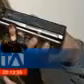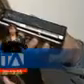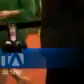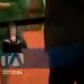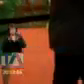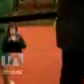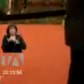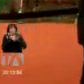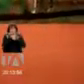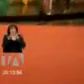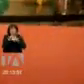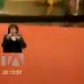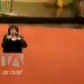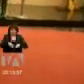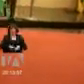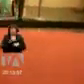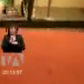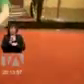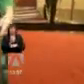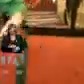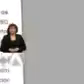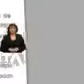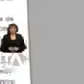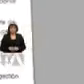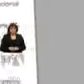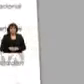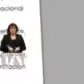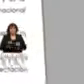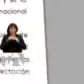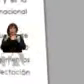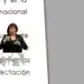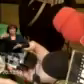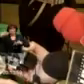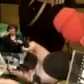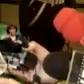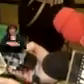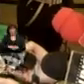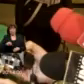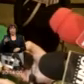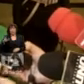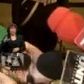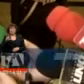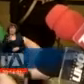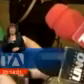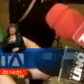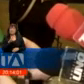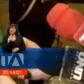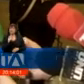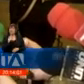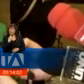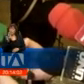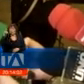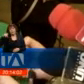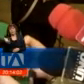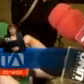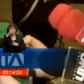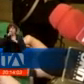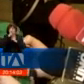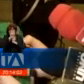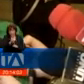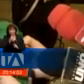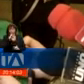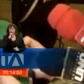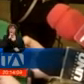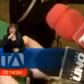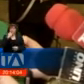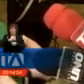los ecuatorianos. Algo que incluso desde Alianza País consideran inadecuado. Debemos ser respetuosos de los procesos, en este caso del